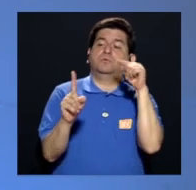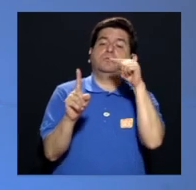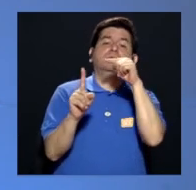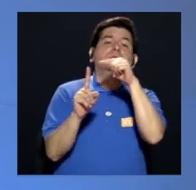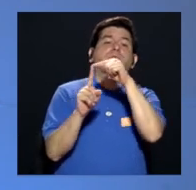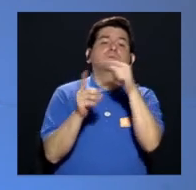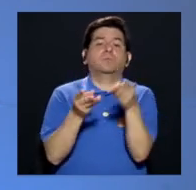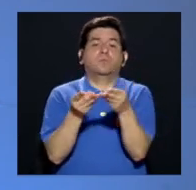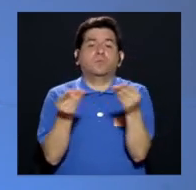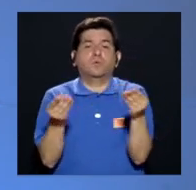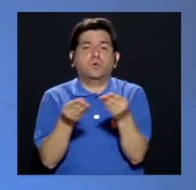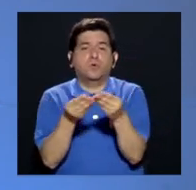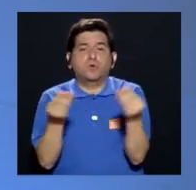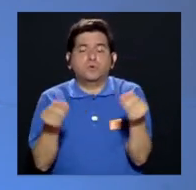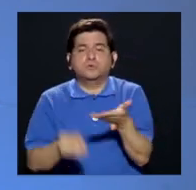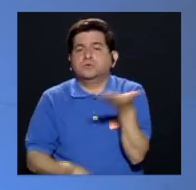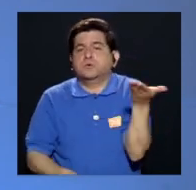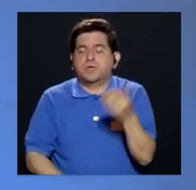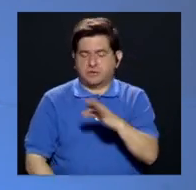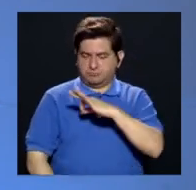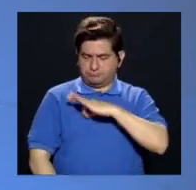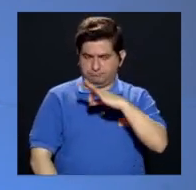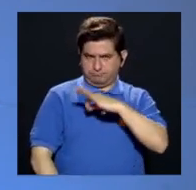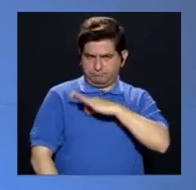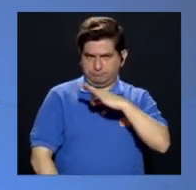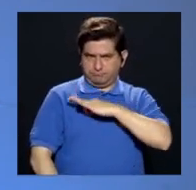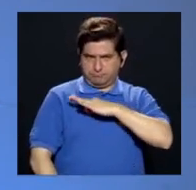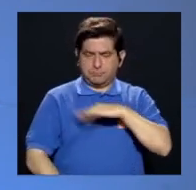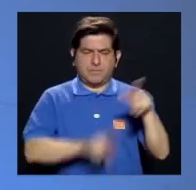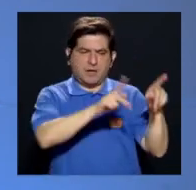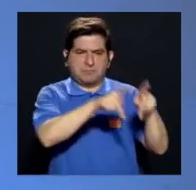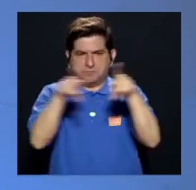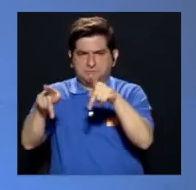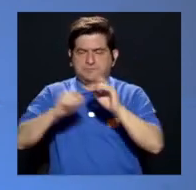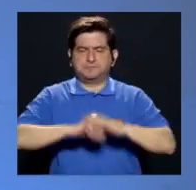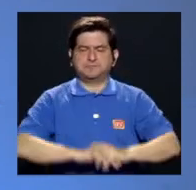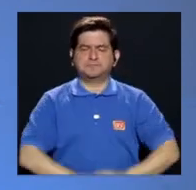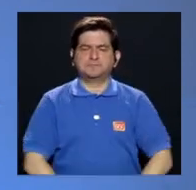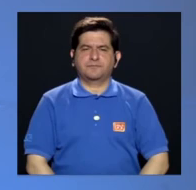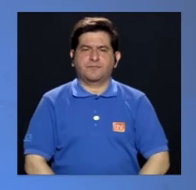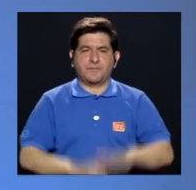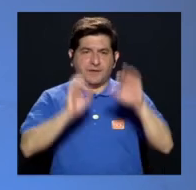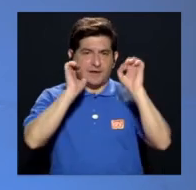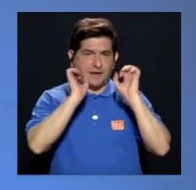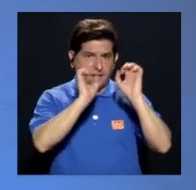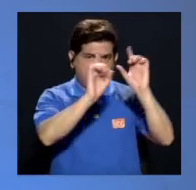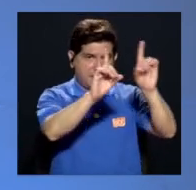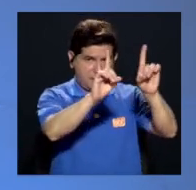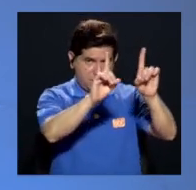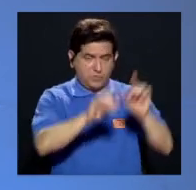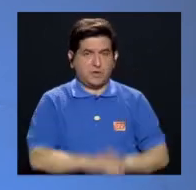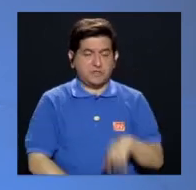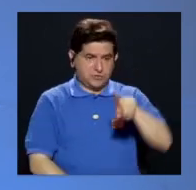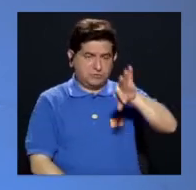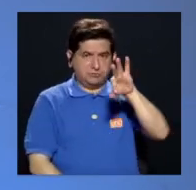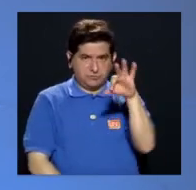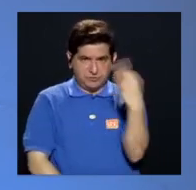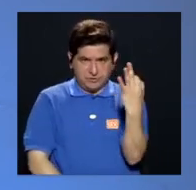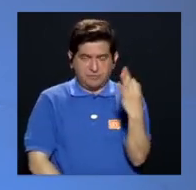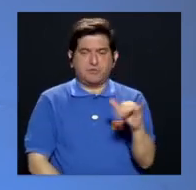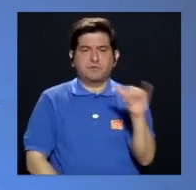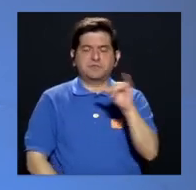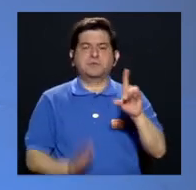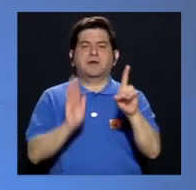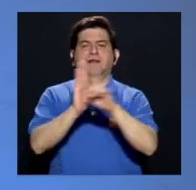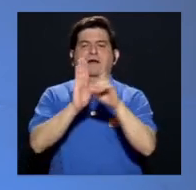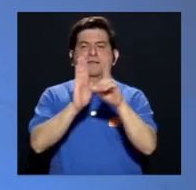de producir mayor bienestar para las personas. La educación es así un